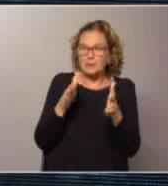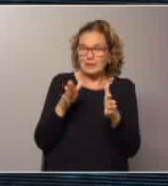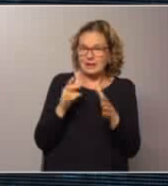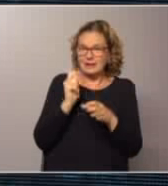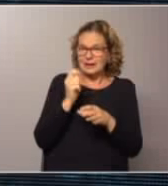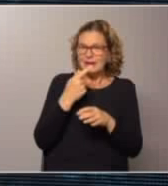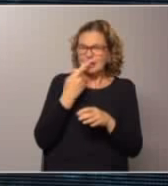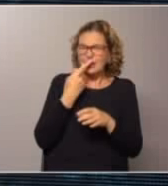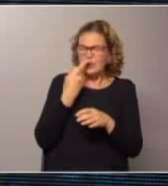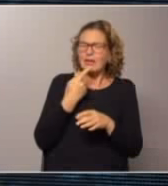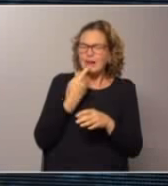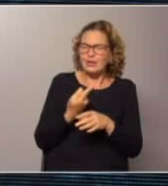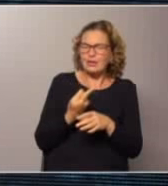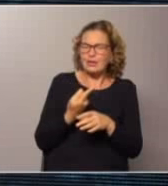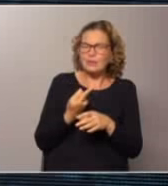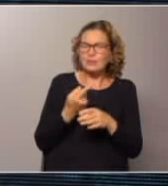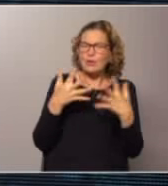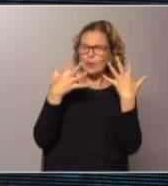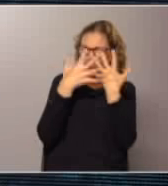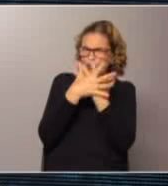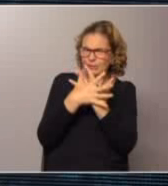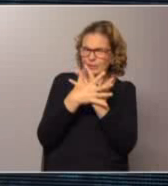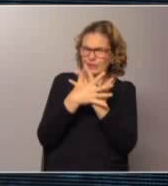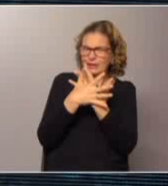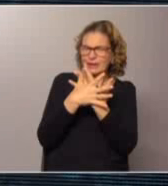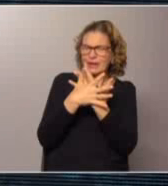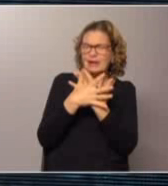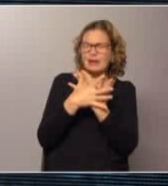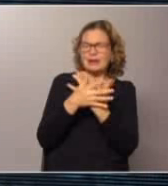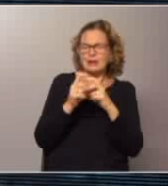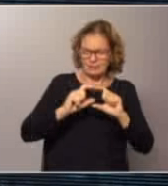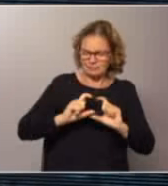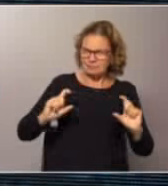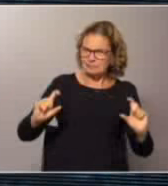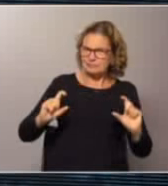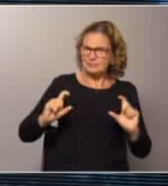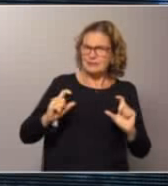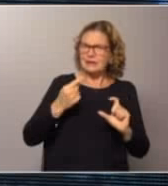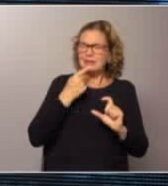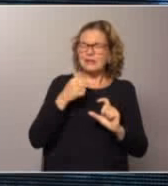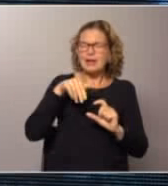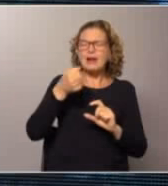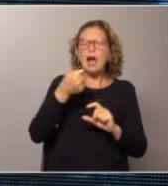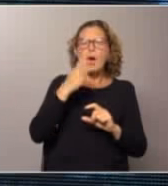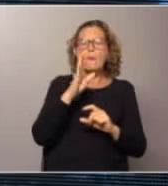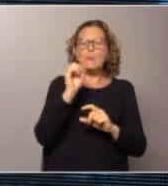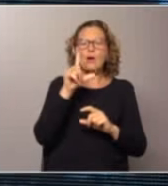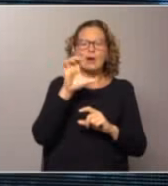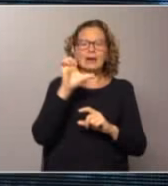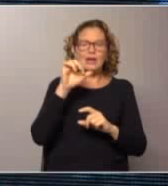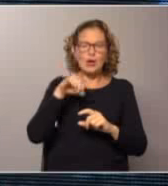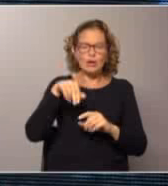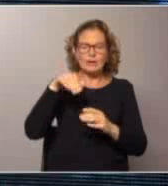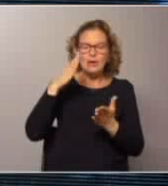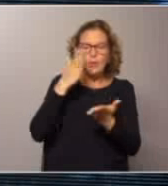lo interesante quien lo dijo en la confusión de que lo haya escrito maquiavelo radica en que lo escribió napoleón bonaparte en la última